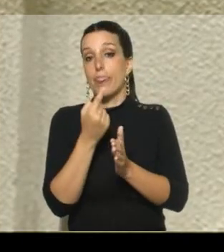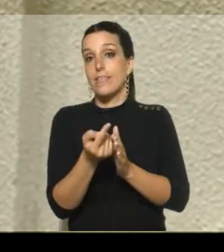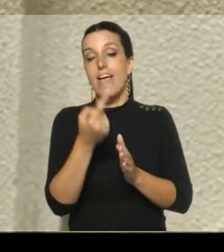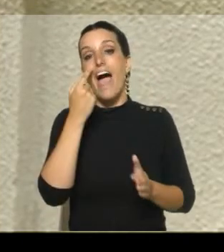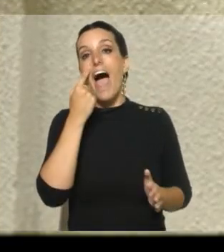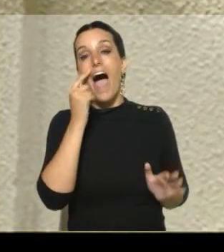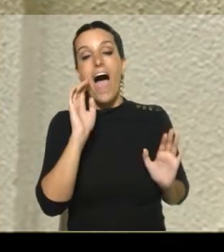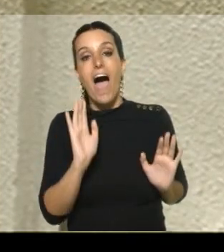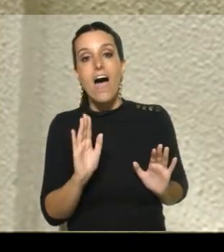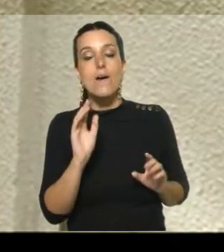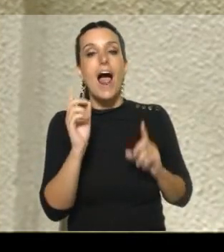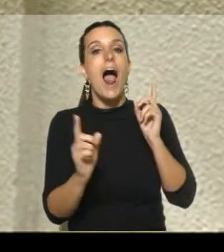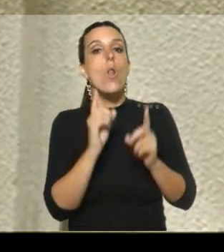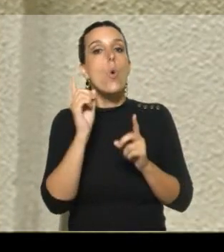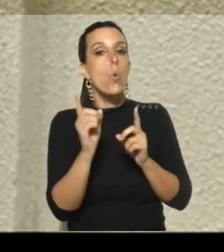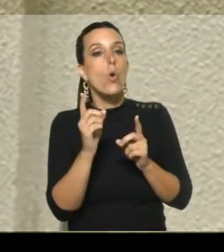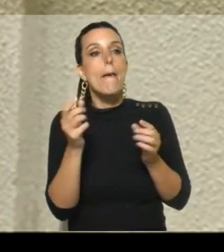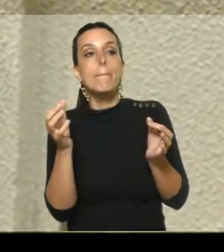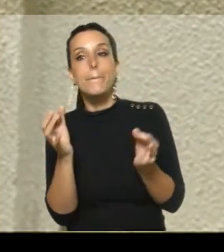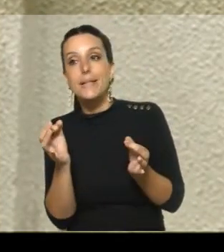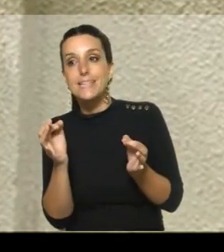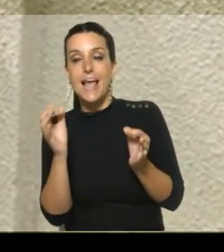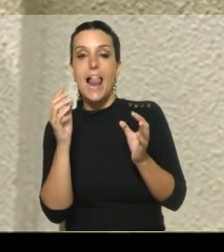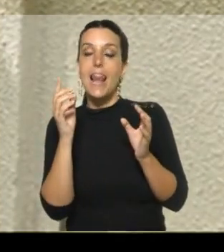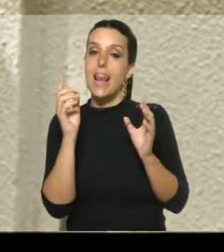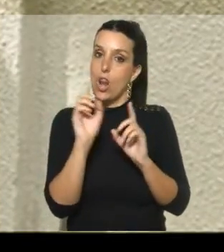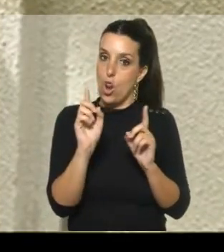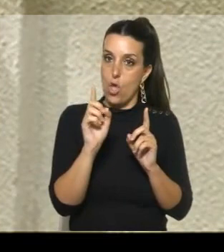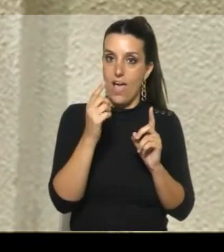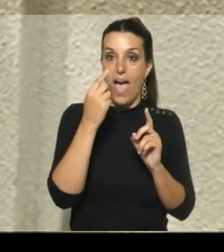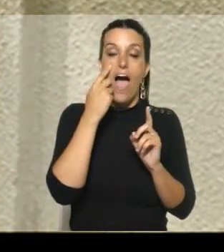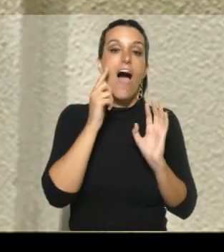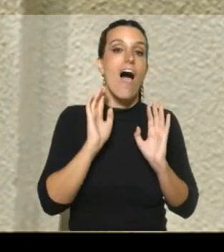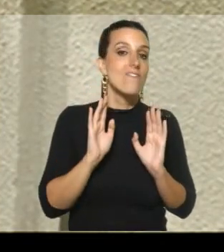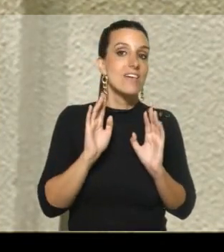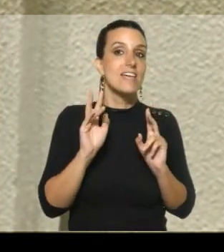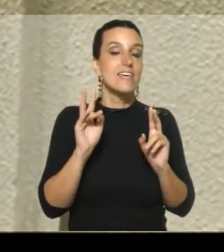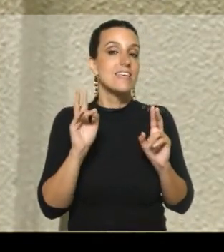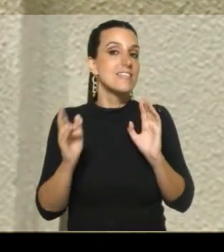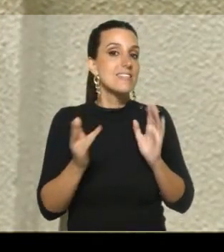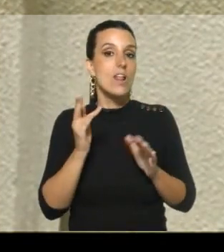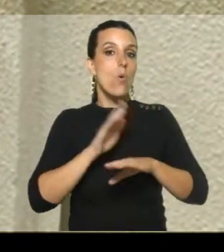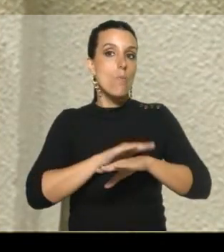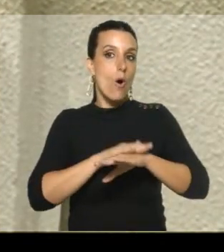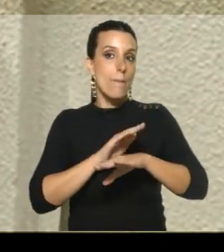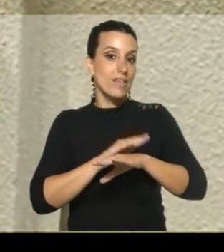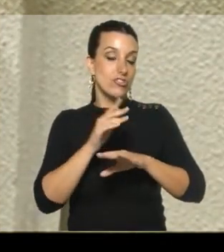en cuanto a las excepciones, que también lo dice el decreto, si no mereció desde algún momento esta ser una excepción.